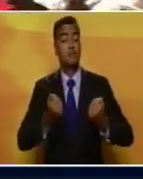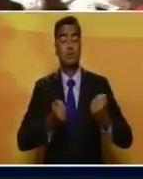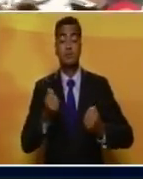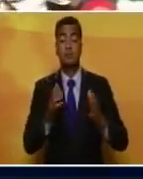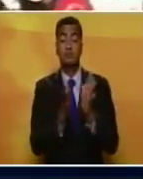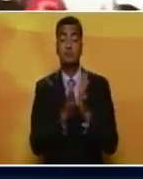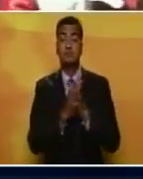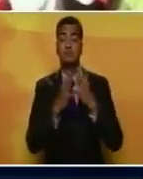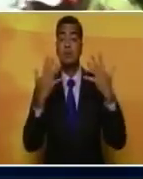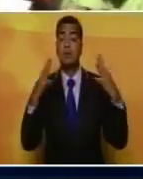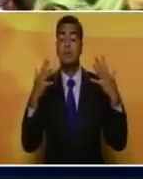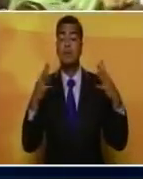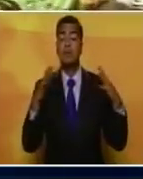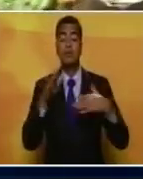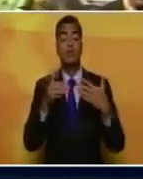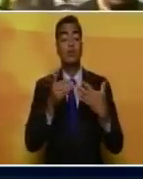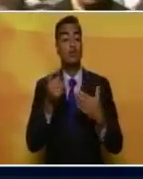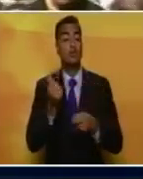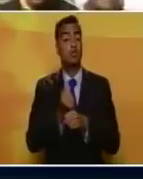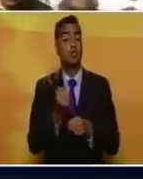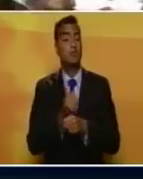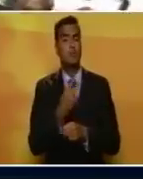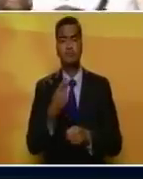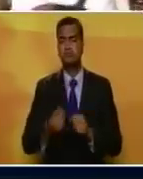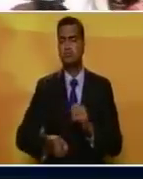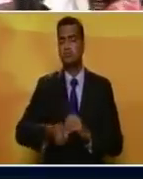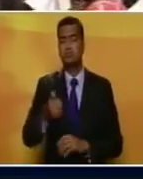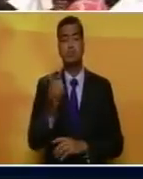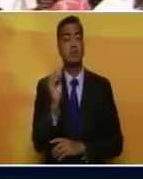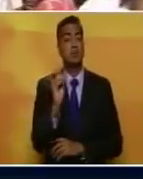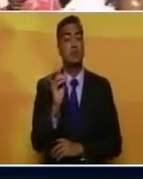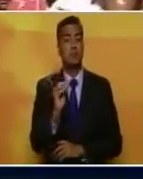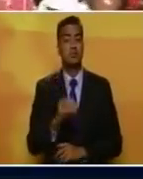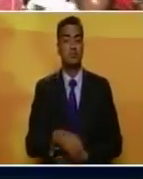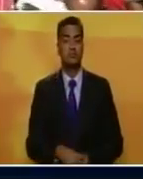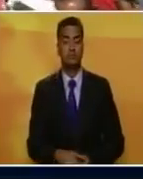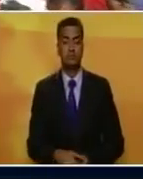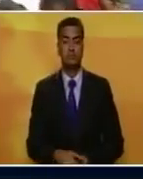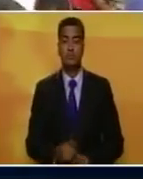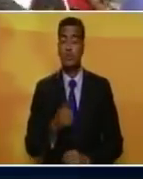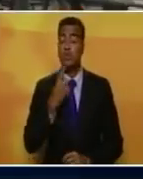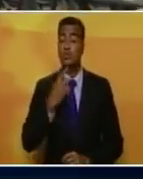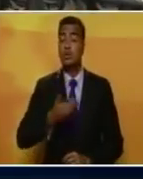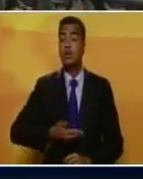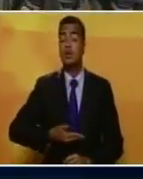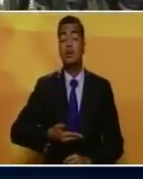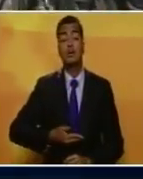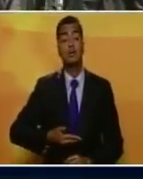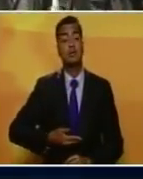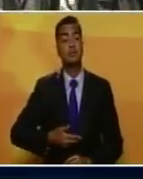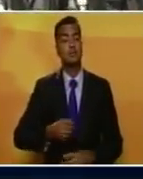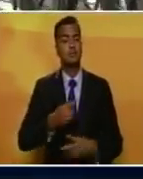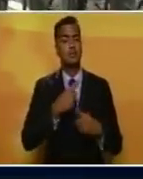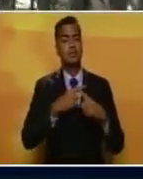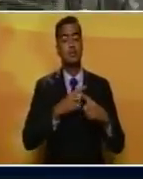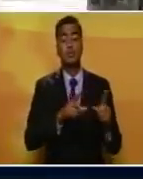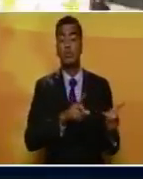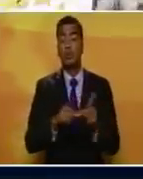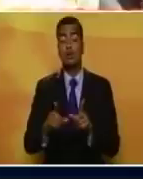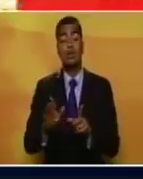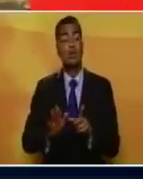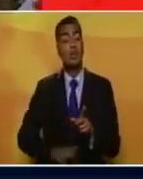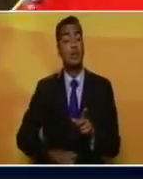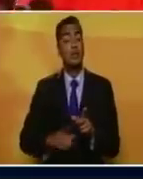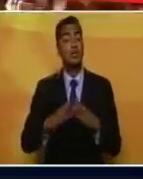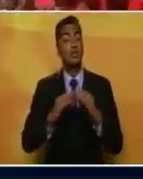un fracaso el paro de transporte convocado por representantes de este sector. Euclides Sotillo nos ofrece los detalles. Para